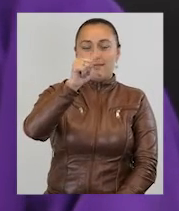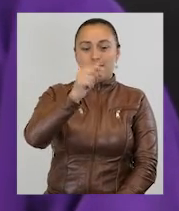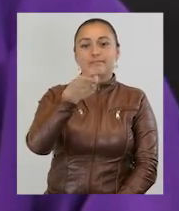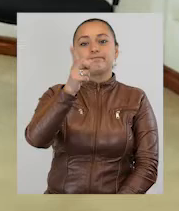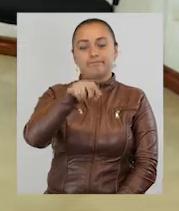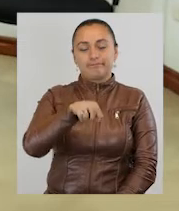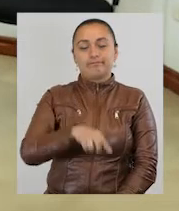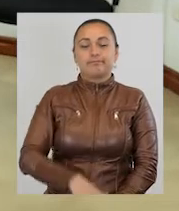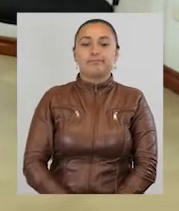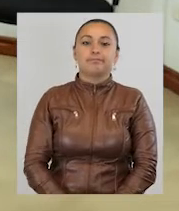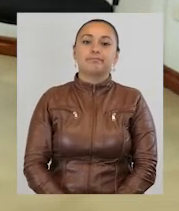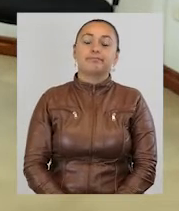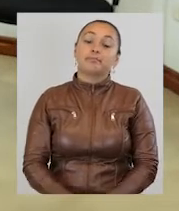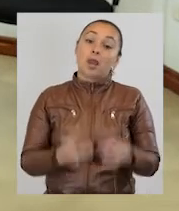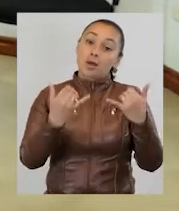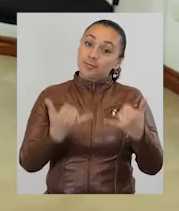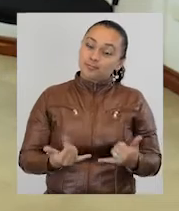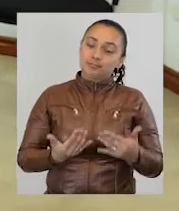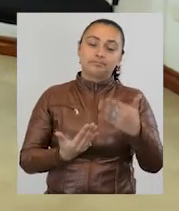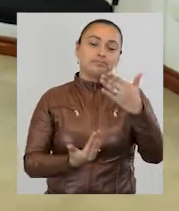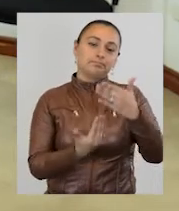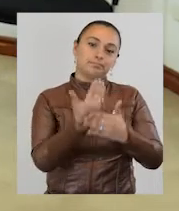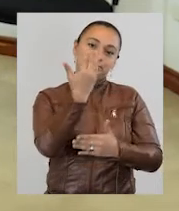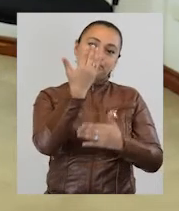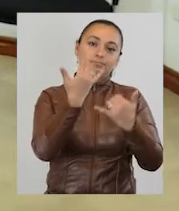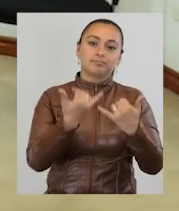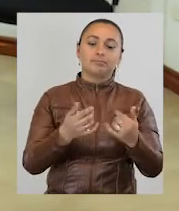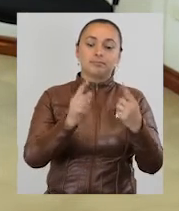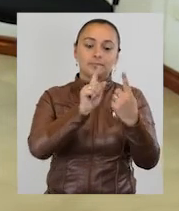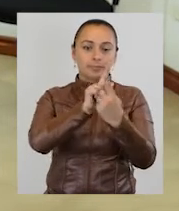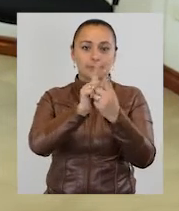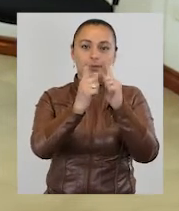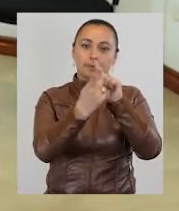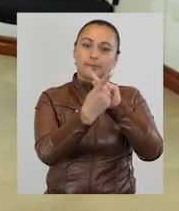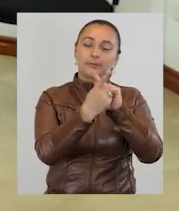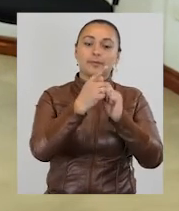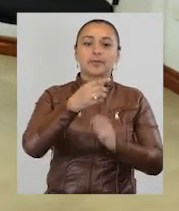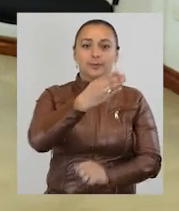nietos. Iniciemos este encuentro con el Señor,